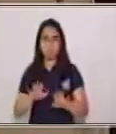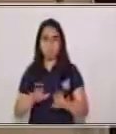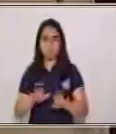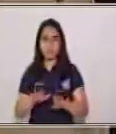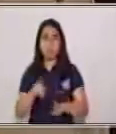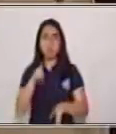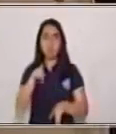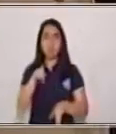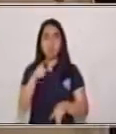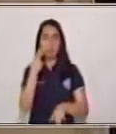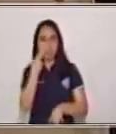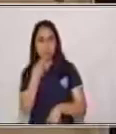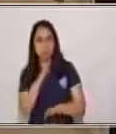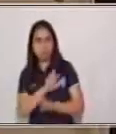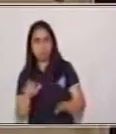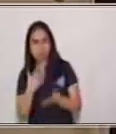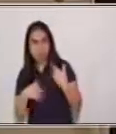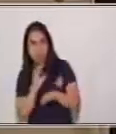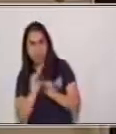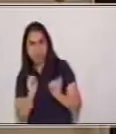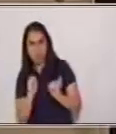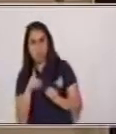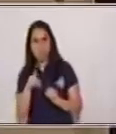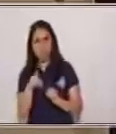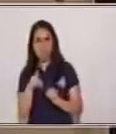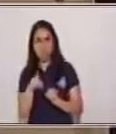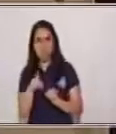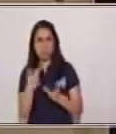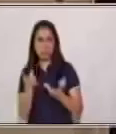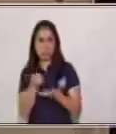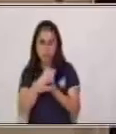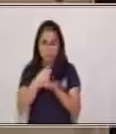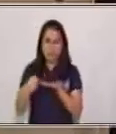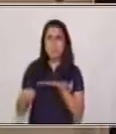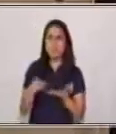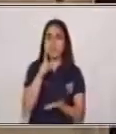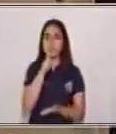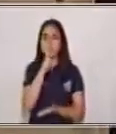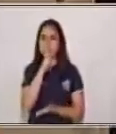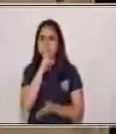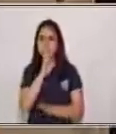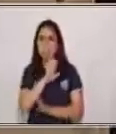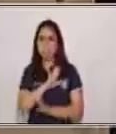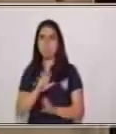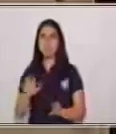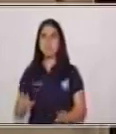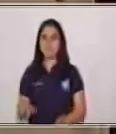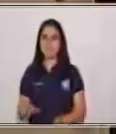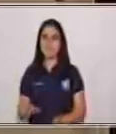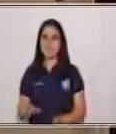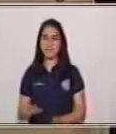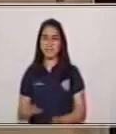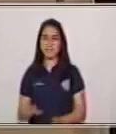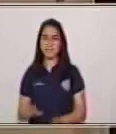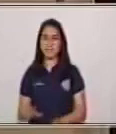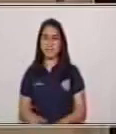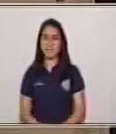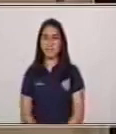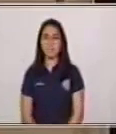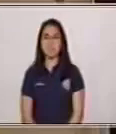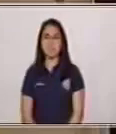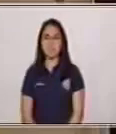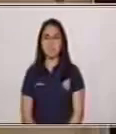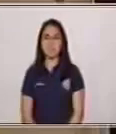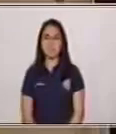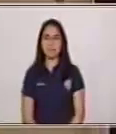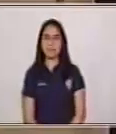describas. Sé que muchas veces estamos acostumbrados a describir lo que escuchamos. En esta oportunidad quiero que describas